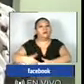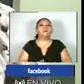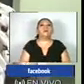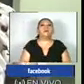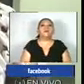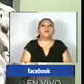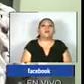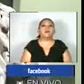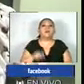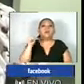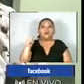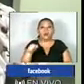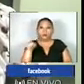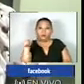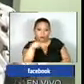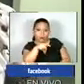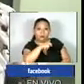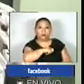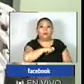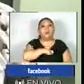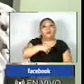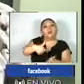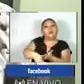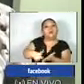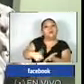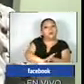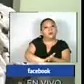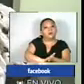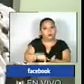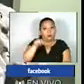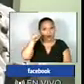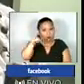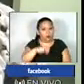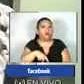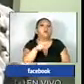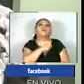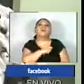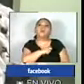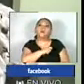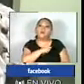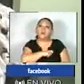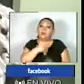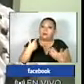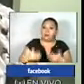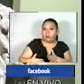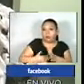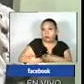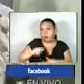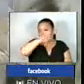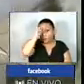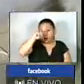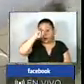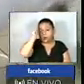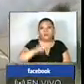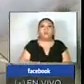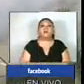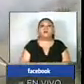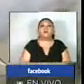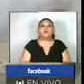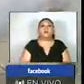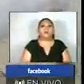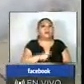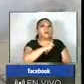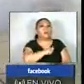Es enseñarle a las municipalidades que ellos tienen esta competencia, que tienen que comenzar a trabajar con ellos. También es